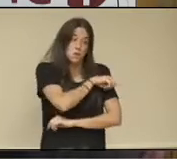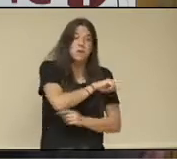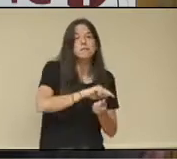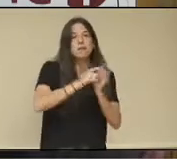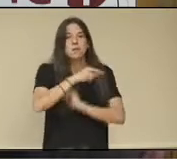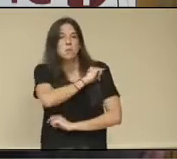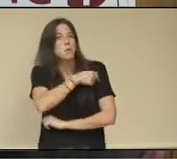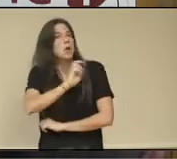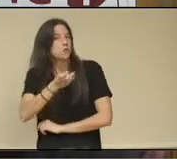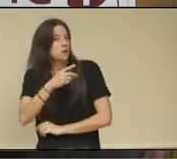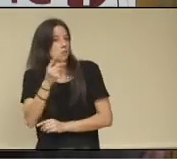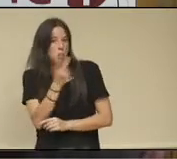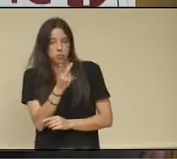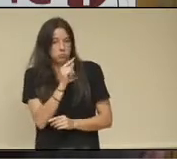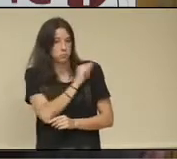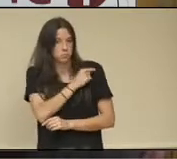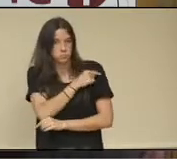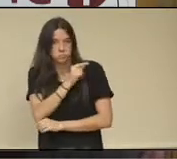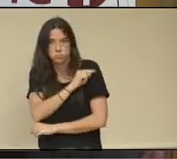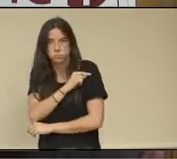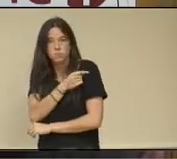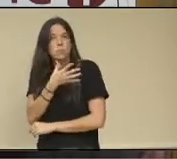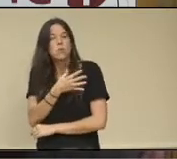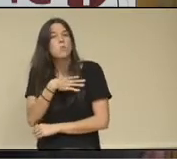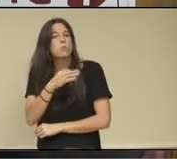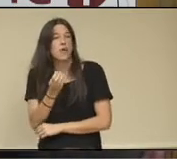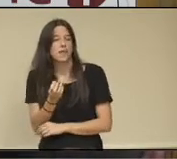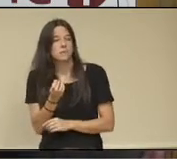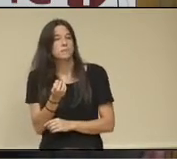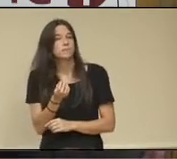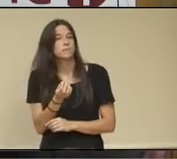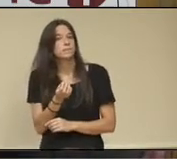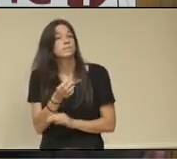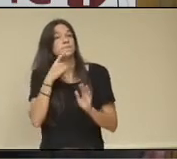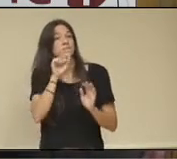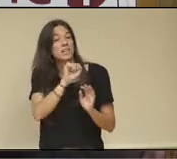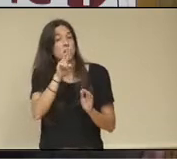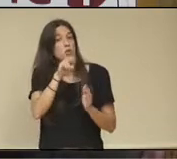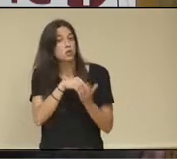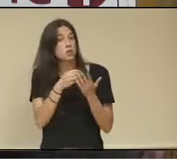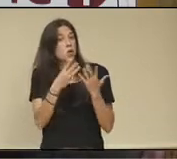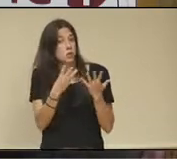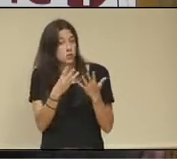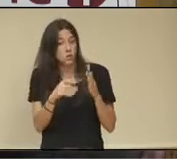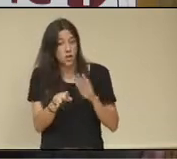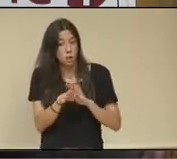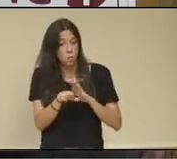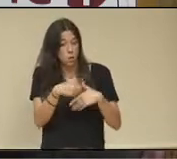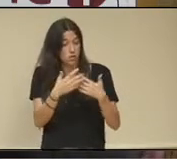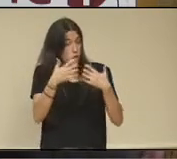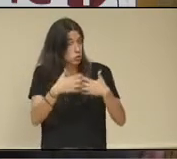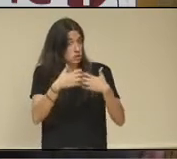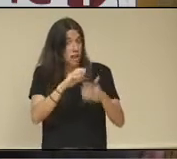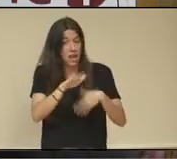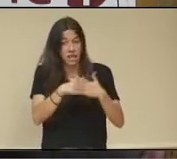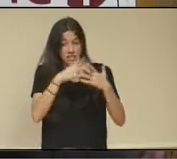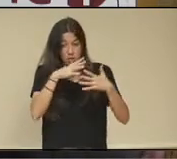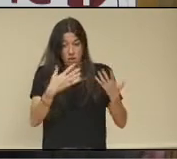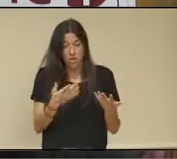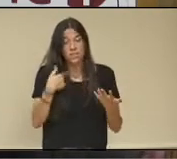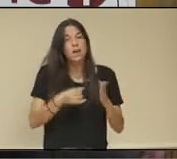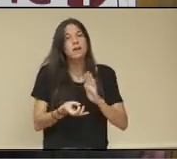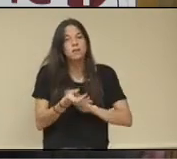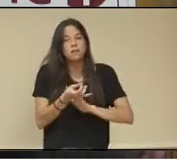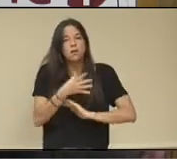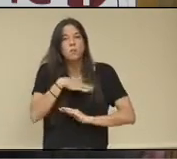porque es un liofilizado y desde el año 2008 el proceso industrial hasta la actualidad, que ya se pueden producir 500.000